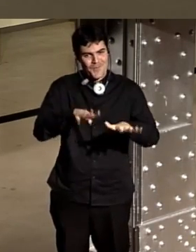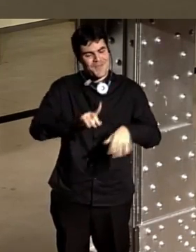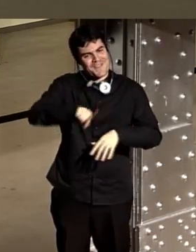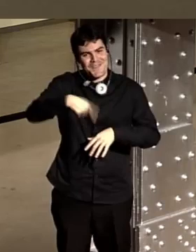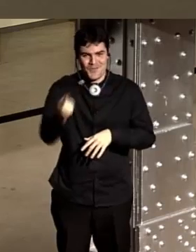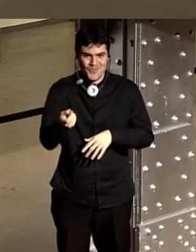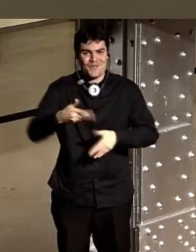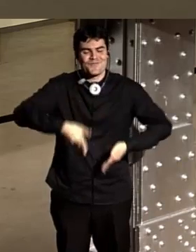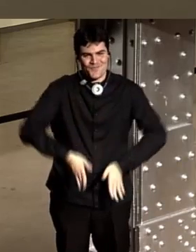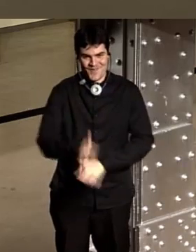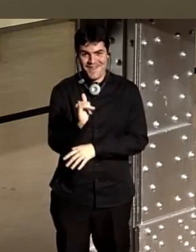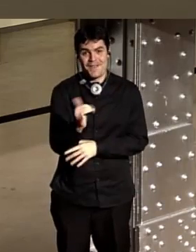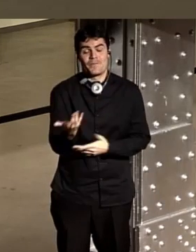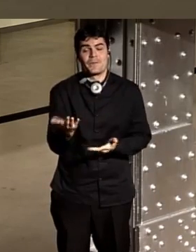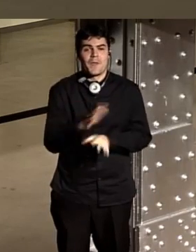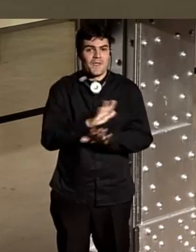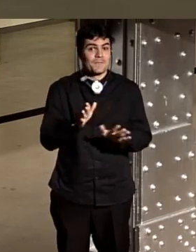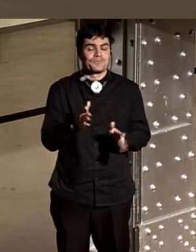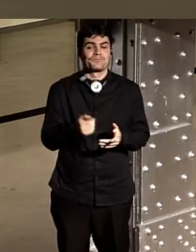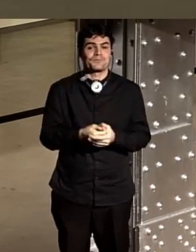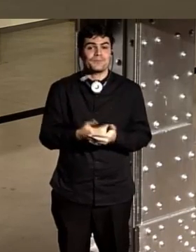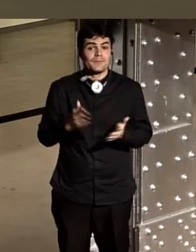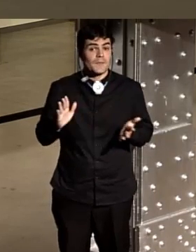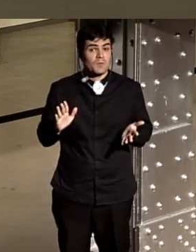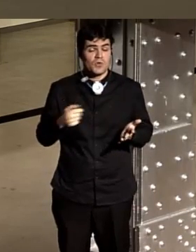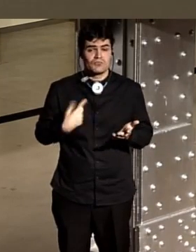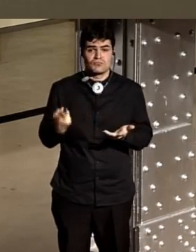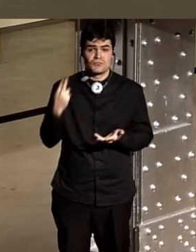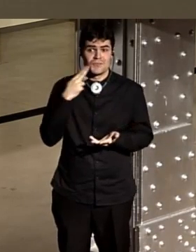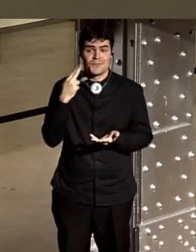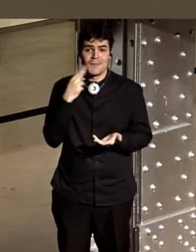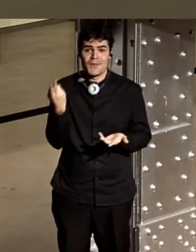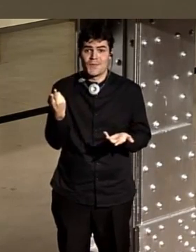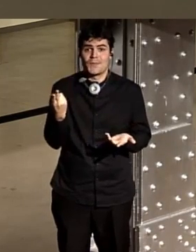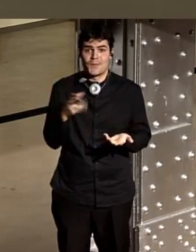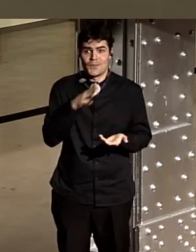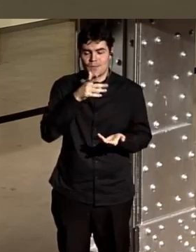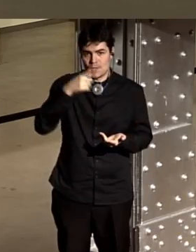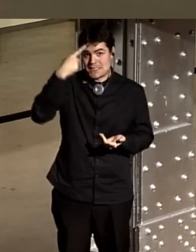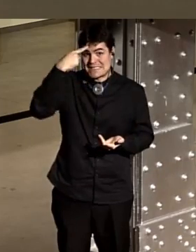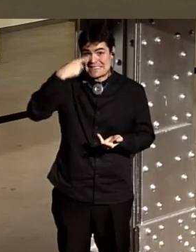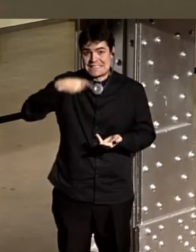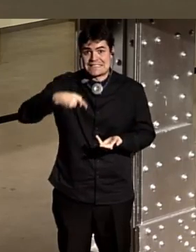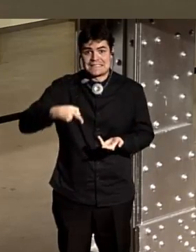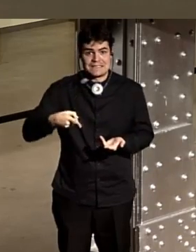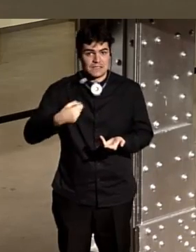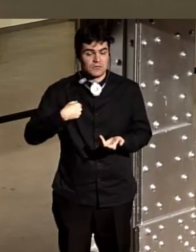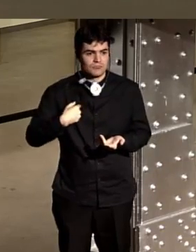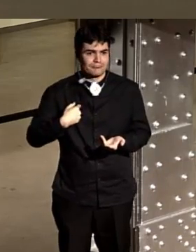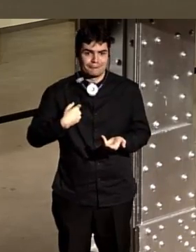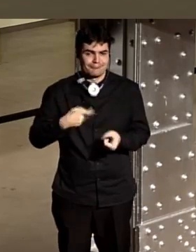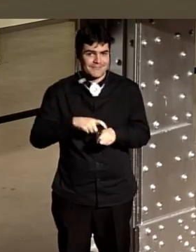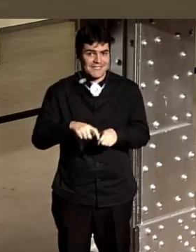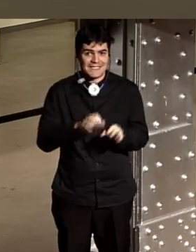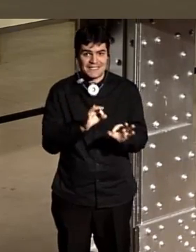niño y ya. Pero como tenía miedo, obviamente, porque sabía que soy así. Si